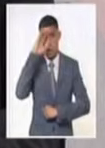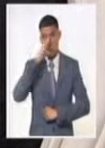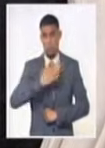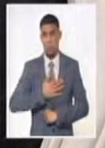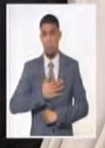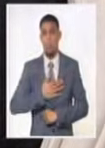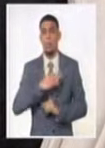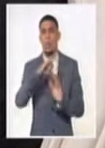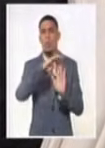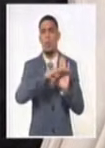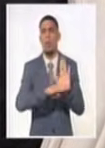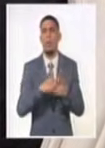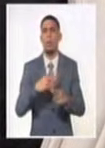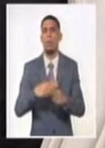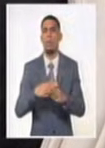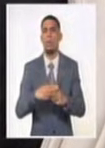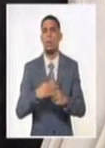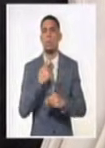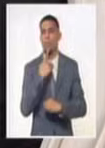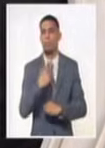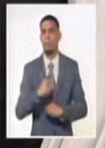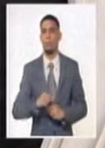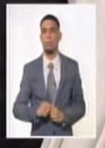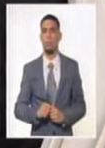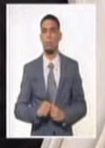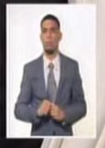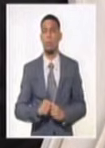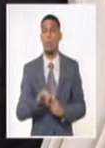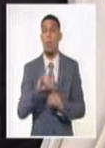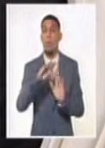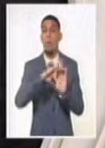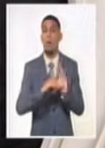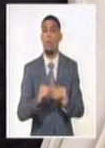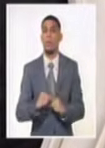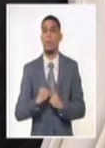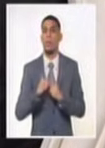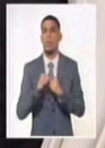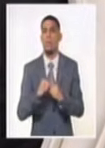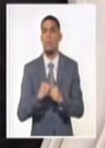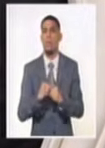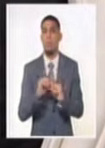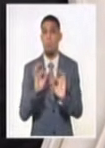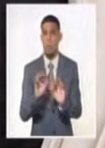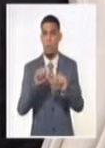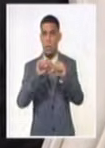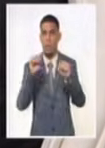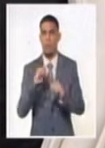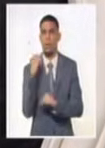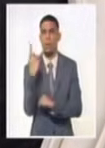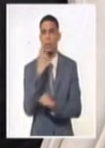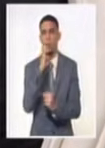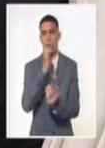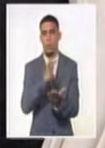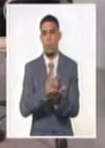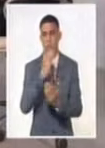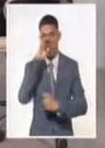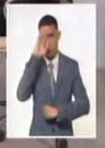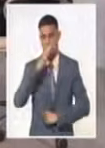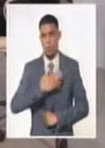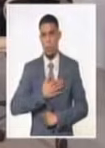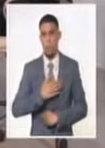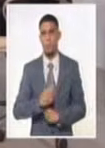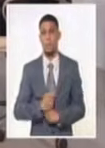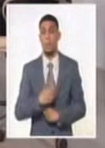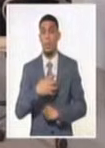que lo hemos llamado un programa para el fortalecimiento del Sistema Nacional de Educación cubano, que tiene